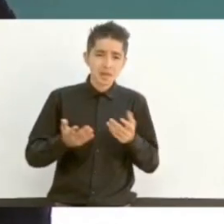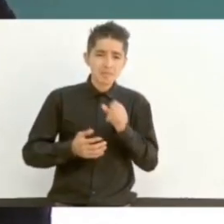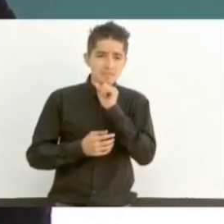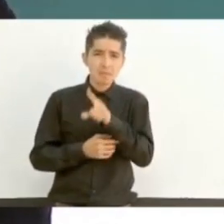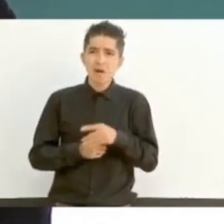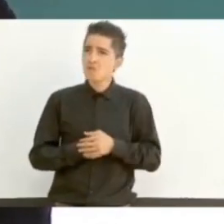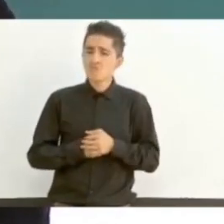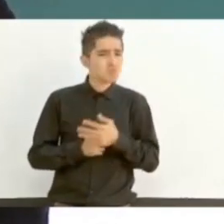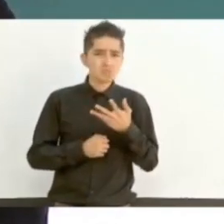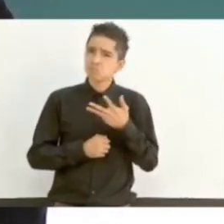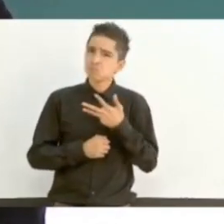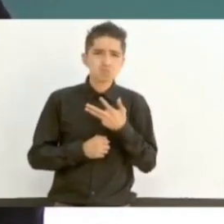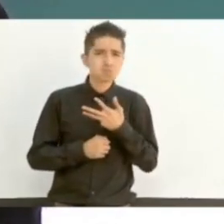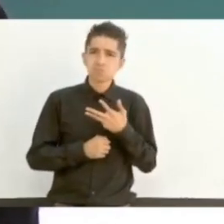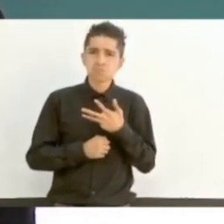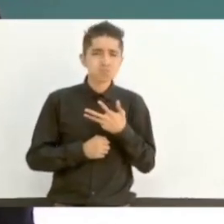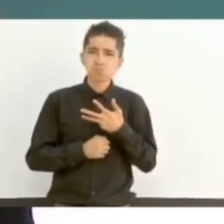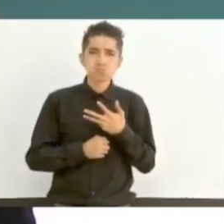hubo